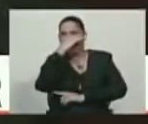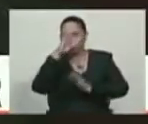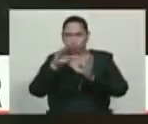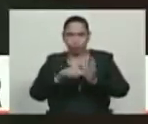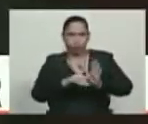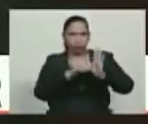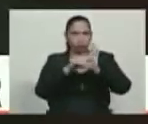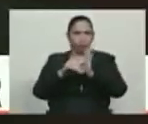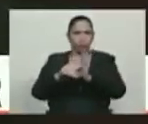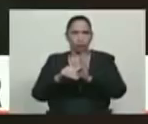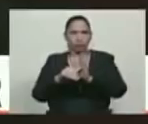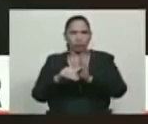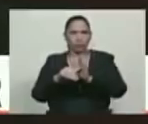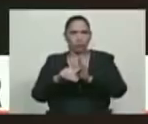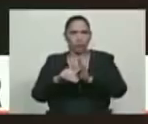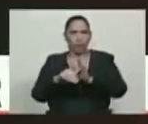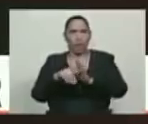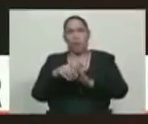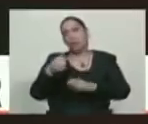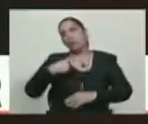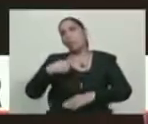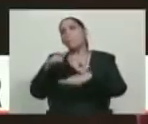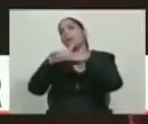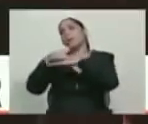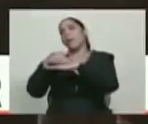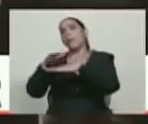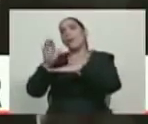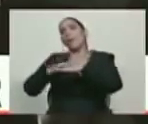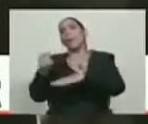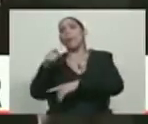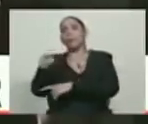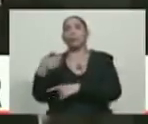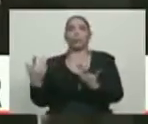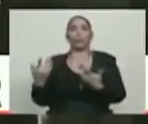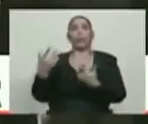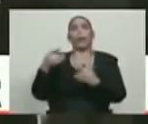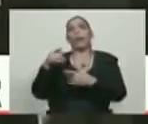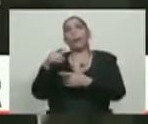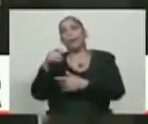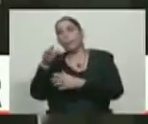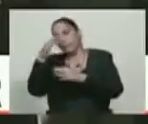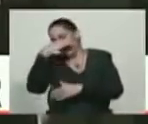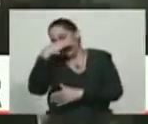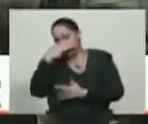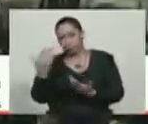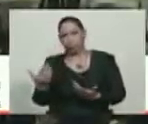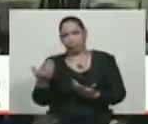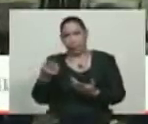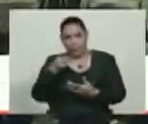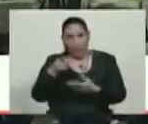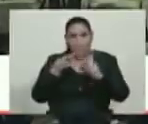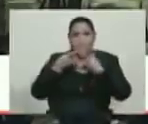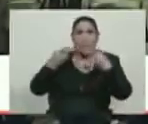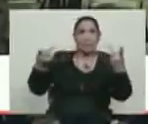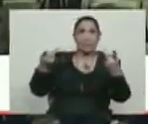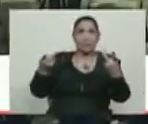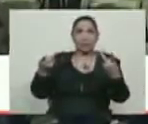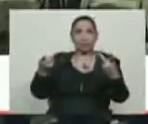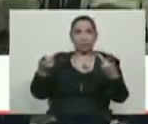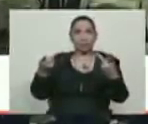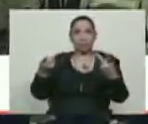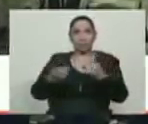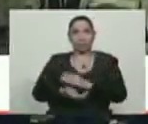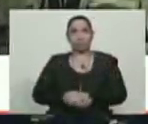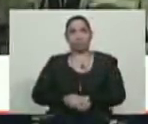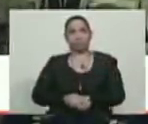te vamos a perdonar porque eres un delincuente, aquí está mi ley de amnistía. Ese era el mensaje, el metamensaje.